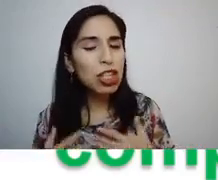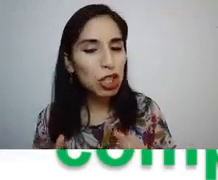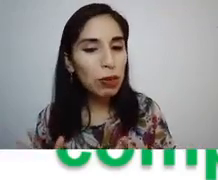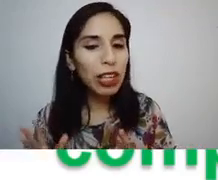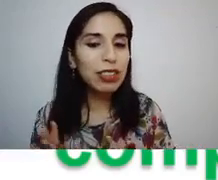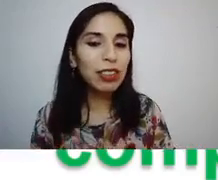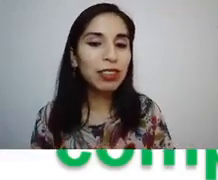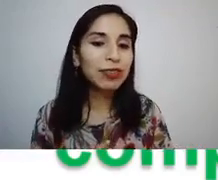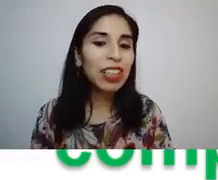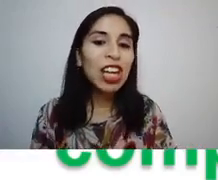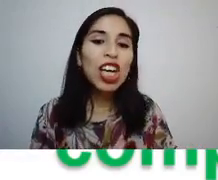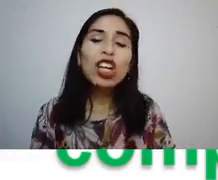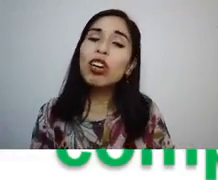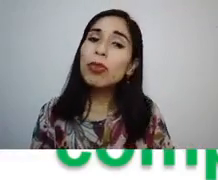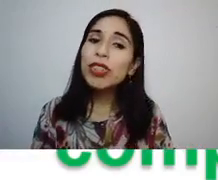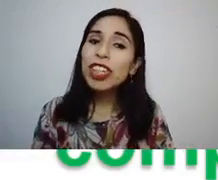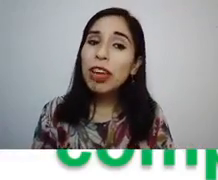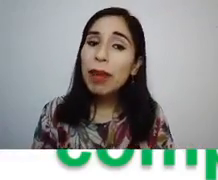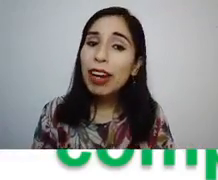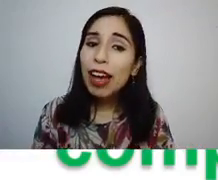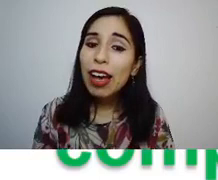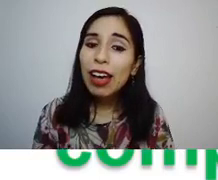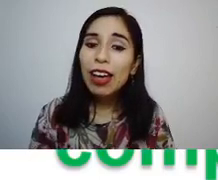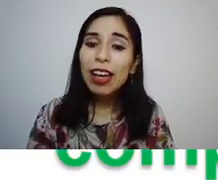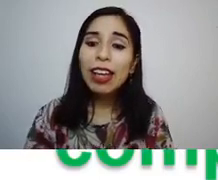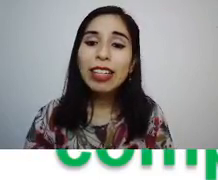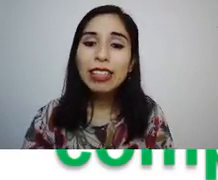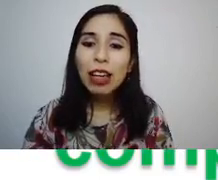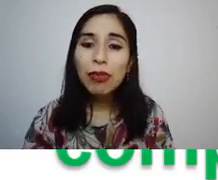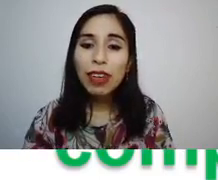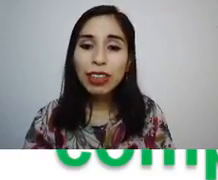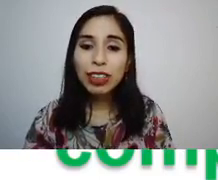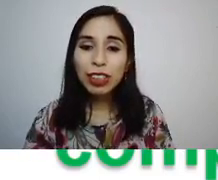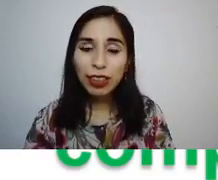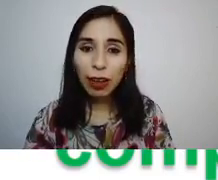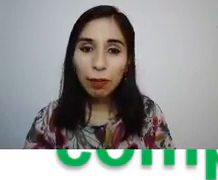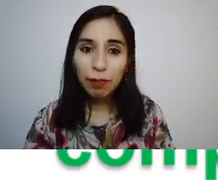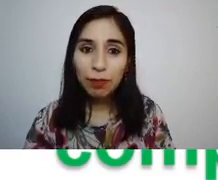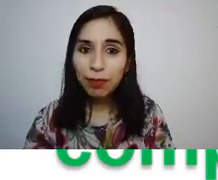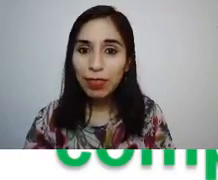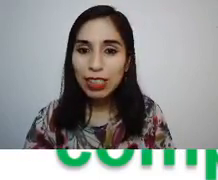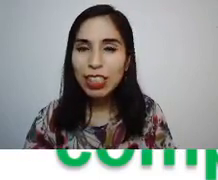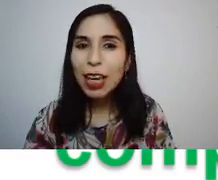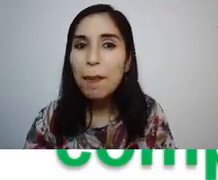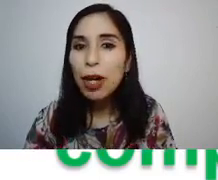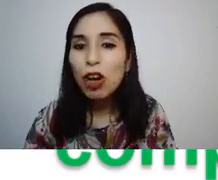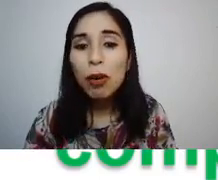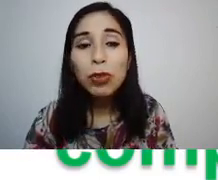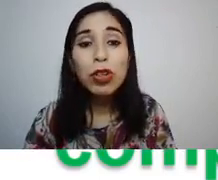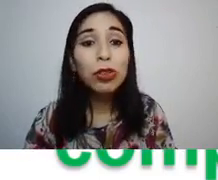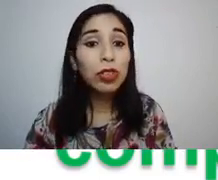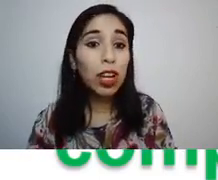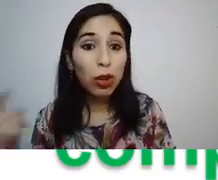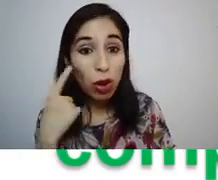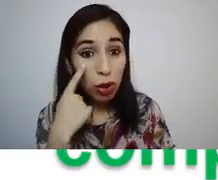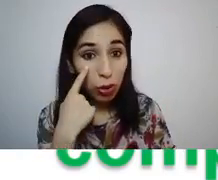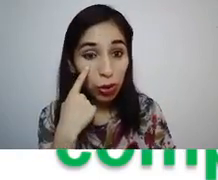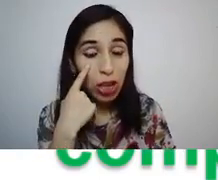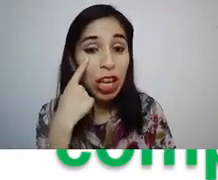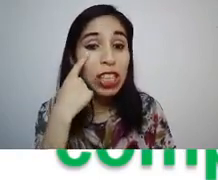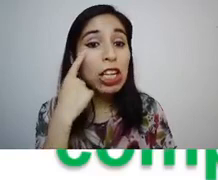ustedes me dicen yo obedezco cómo se llamará esta flechita siempre lo vamos a encontrar